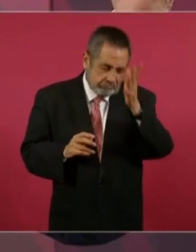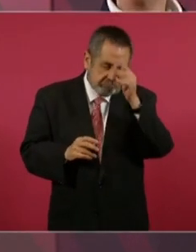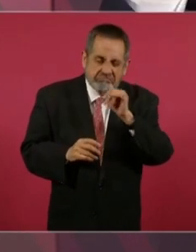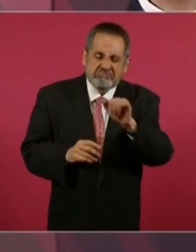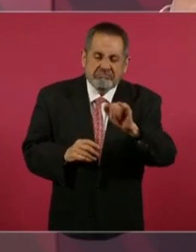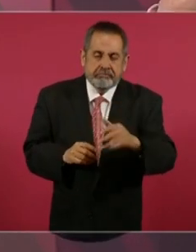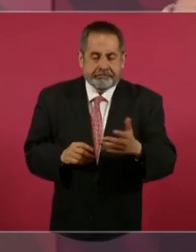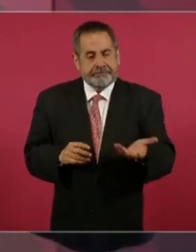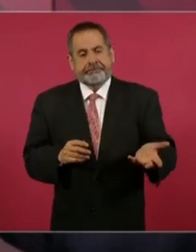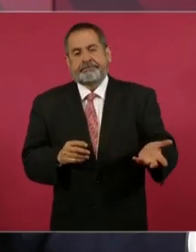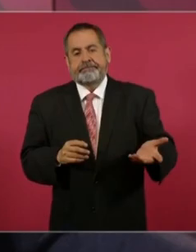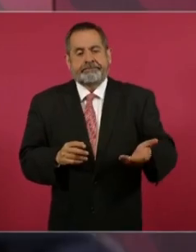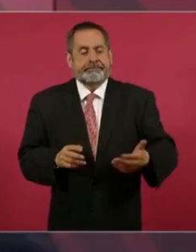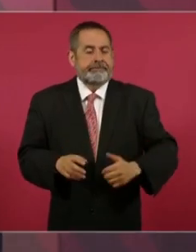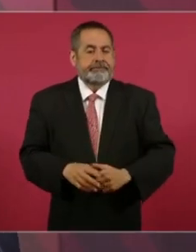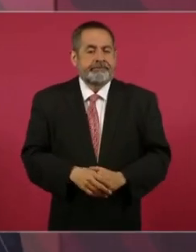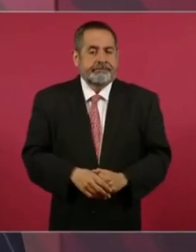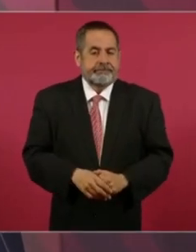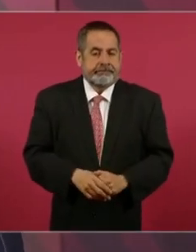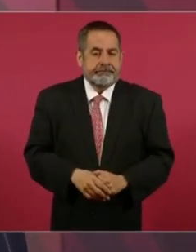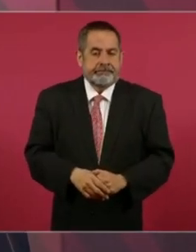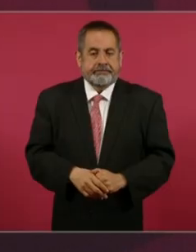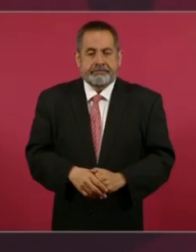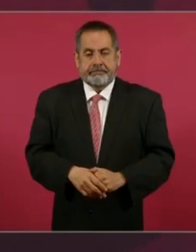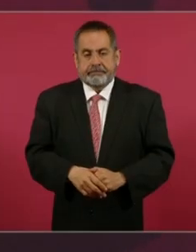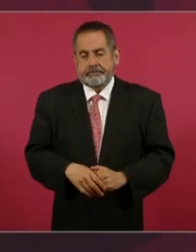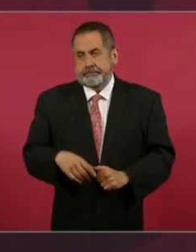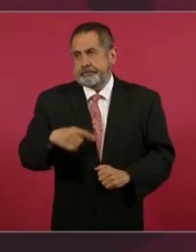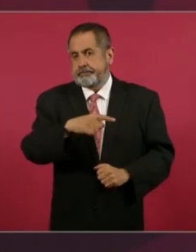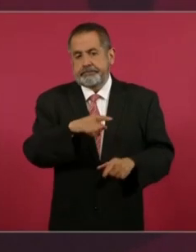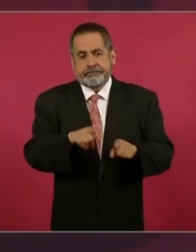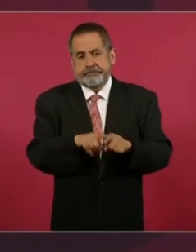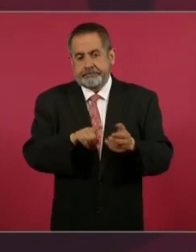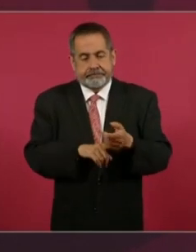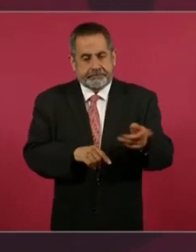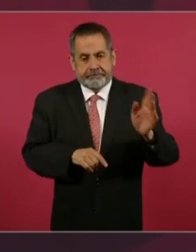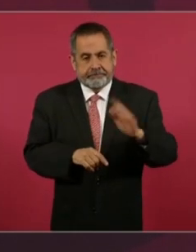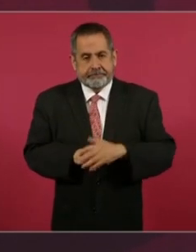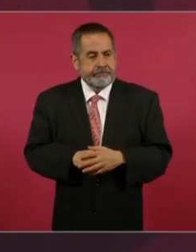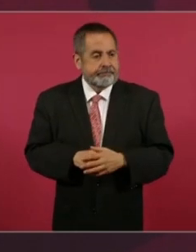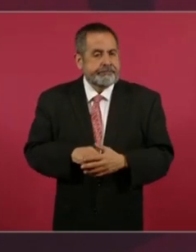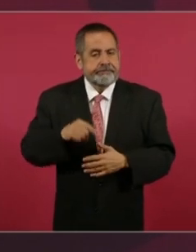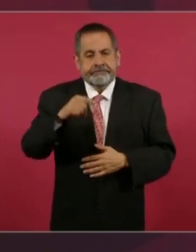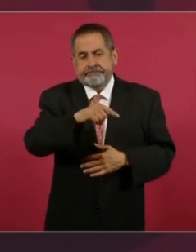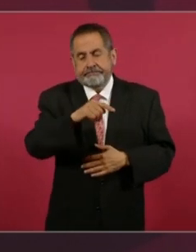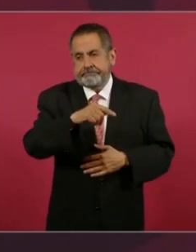Nada más que como estás hablando, pues, de una figura,